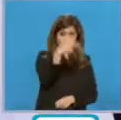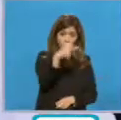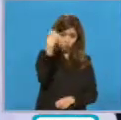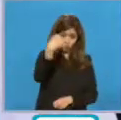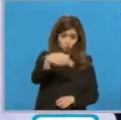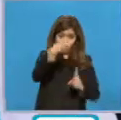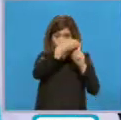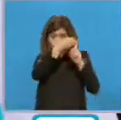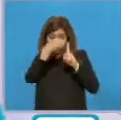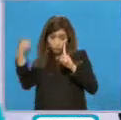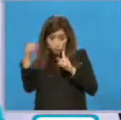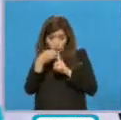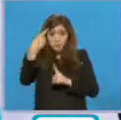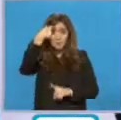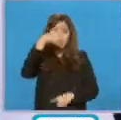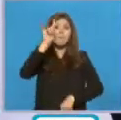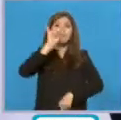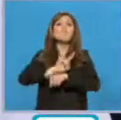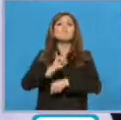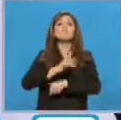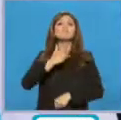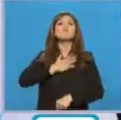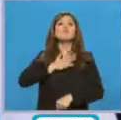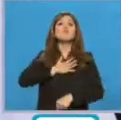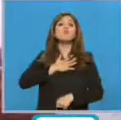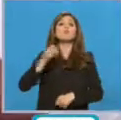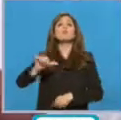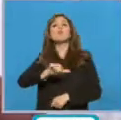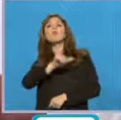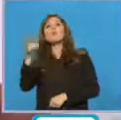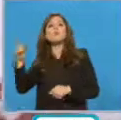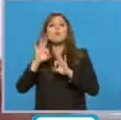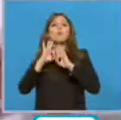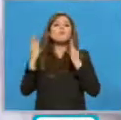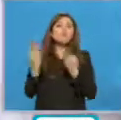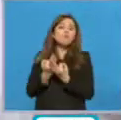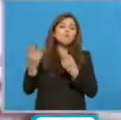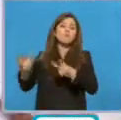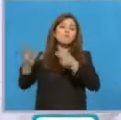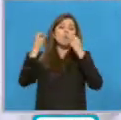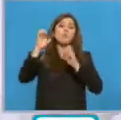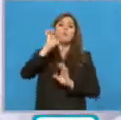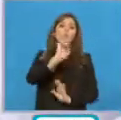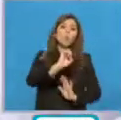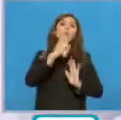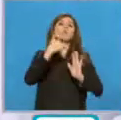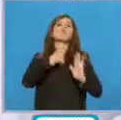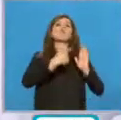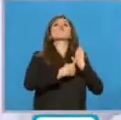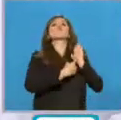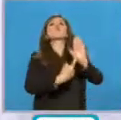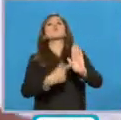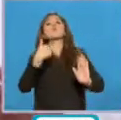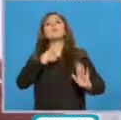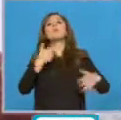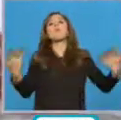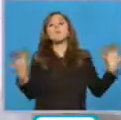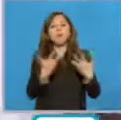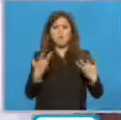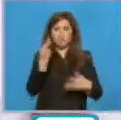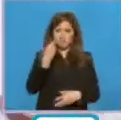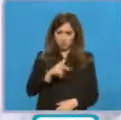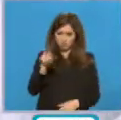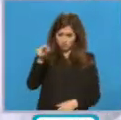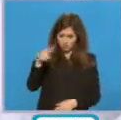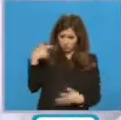tus datos para hacerse pasar por ti y cometer otro tipo de delitos o ofrecer otro tipo de servicios, en fin, que de